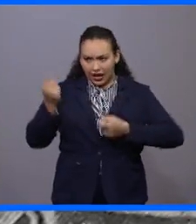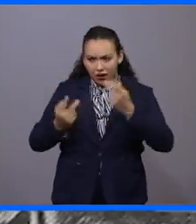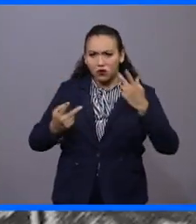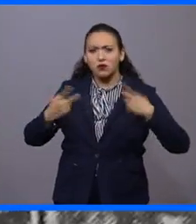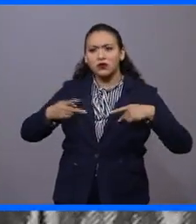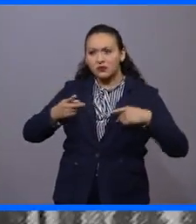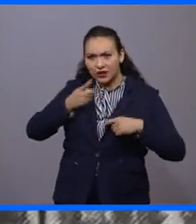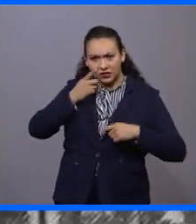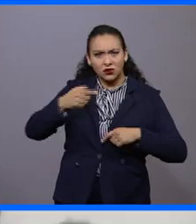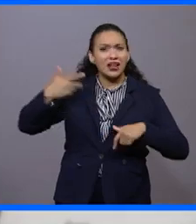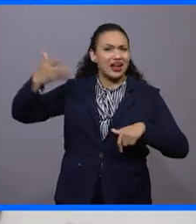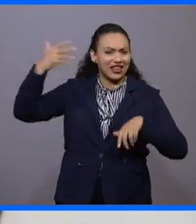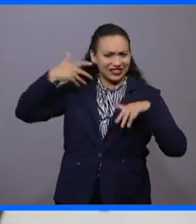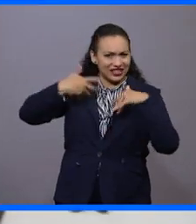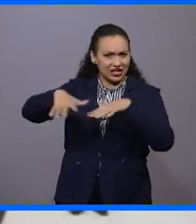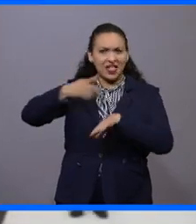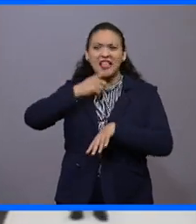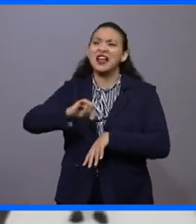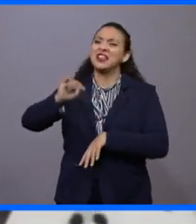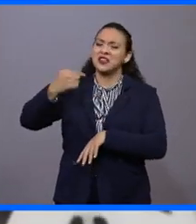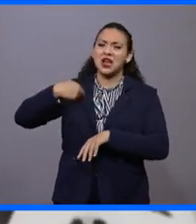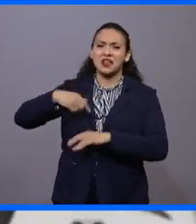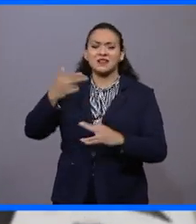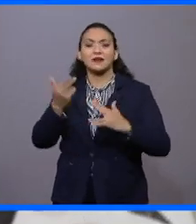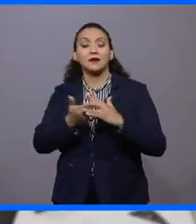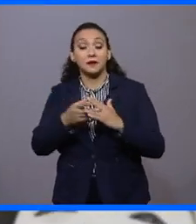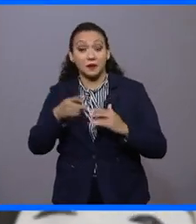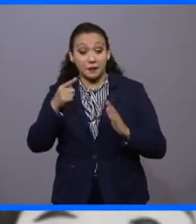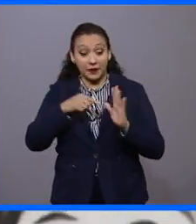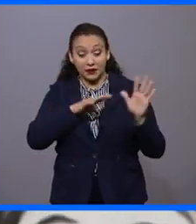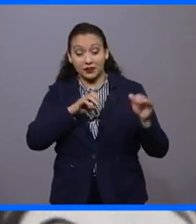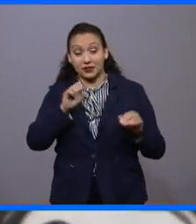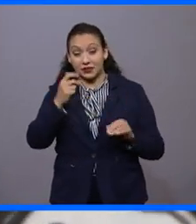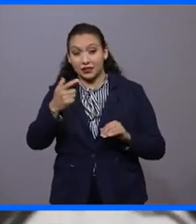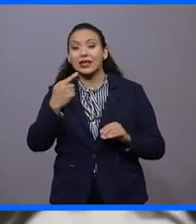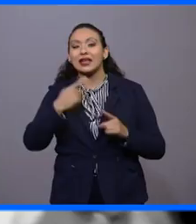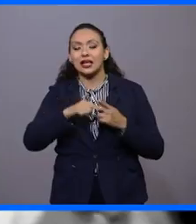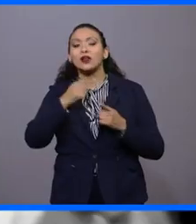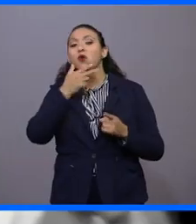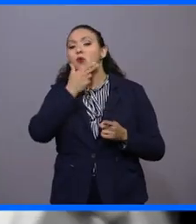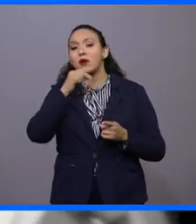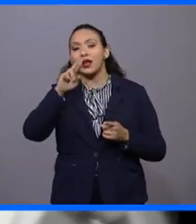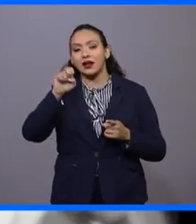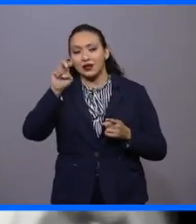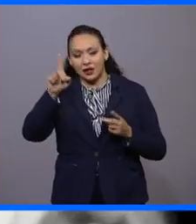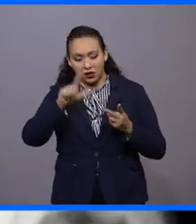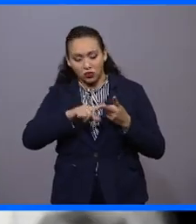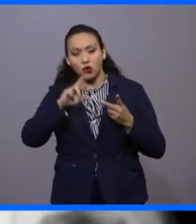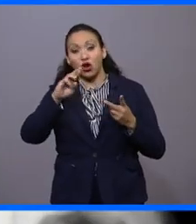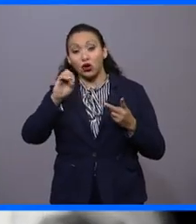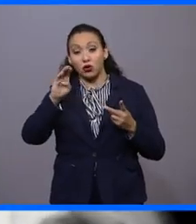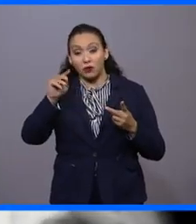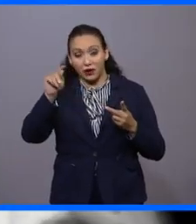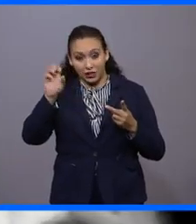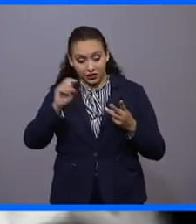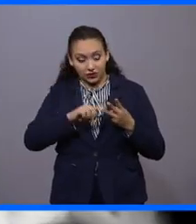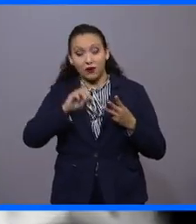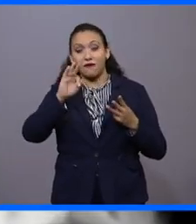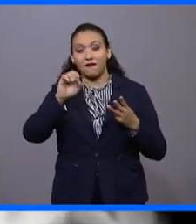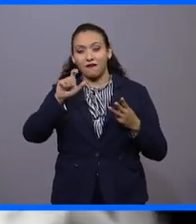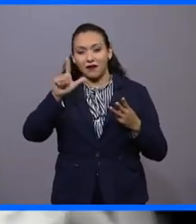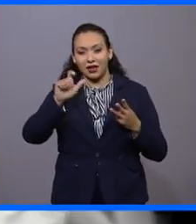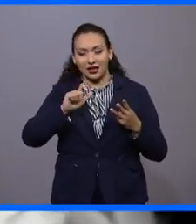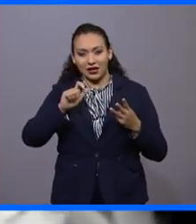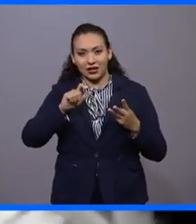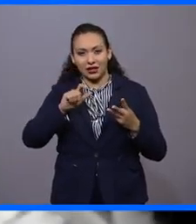de los dirigentes del movimiento estudiantil 68, entre ellos Raúl Álvarez Garín, Roberto Escudero y Félix Lucio